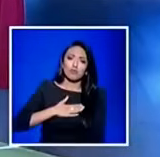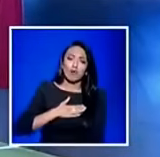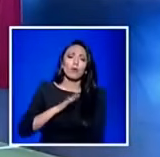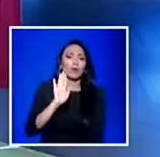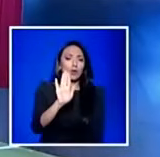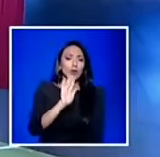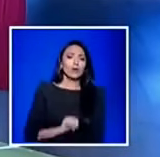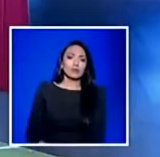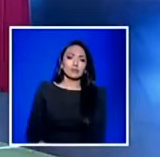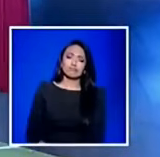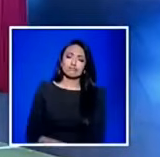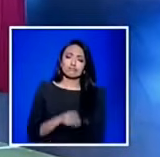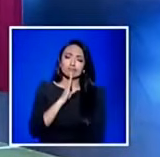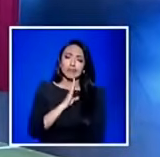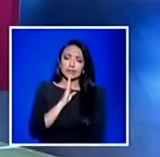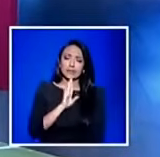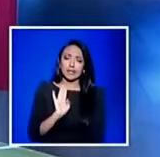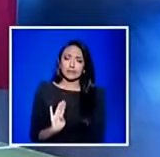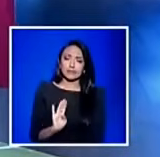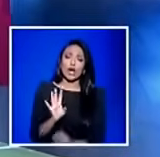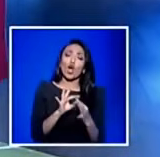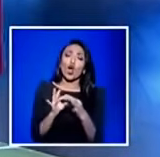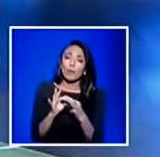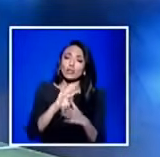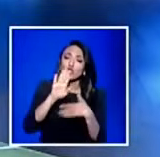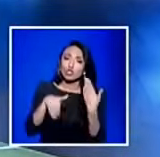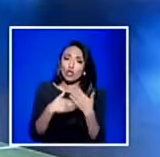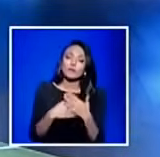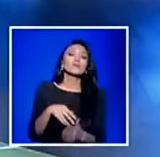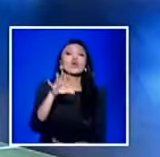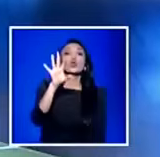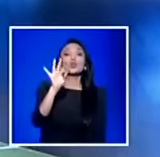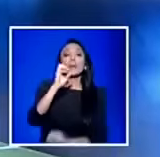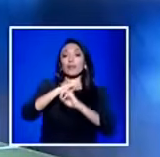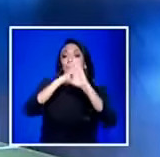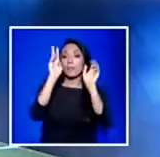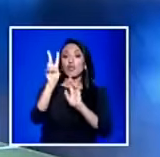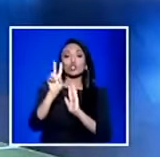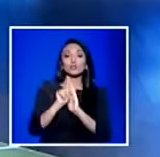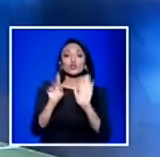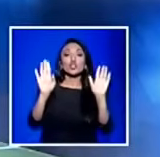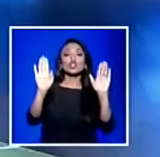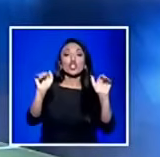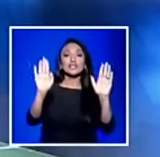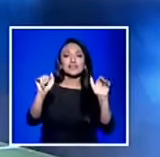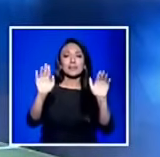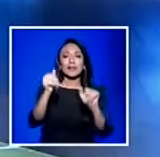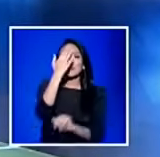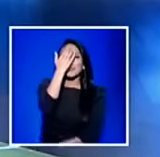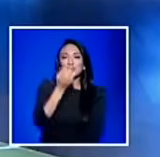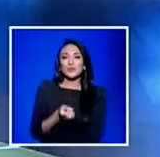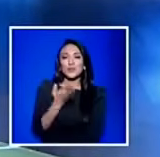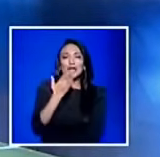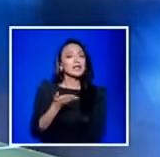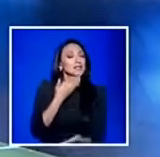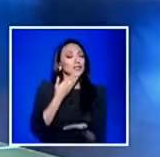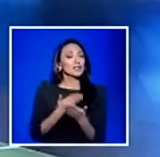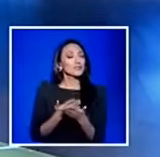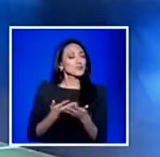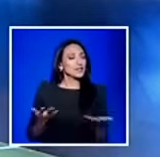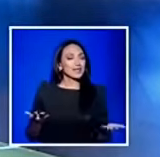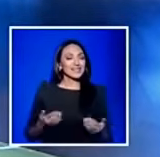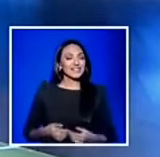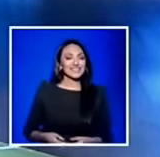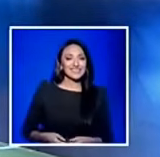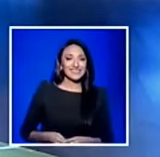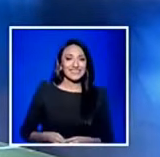tránsito y también mucha paciencia. Colaboremos todos. Son las 9:02 p.m, nos despedimos. Gracias por siempre su sintonía. Buenos